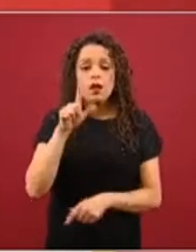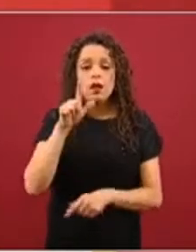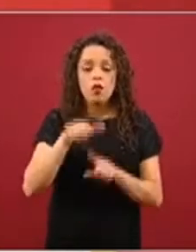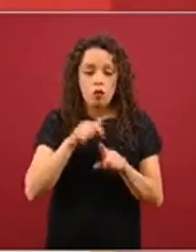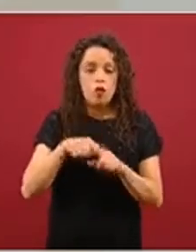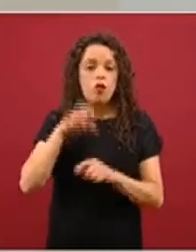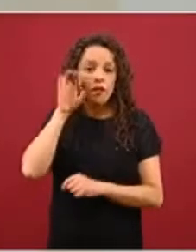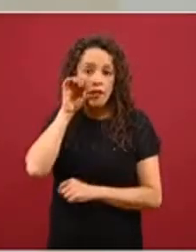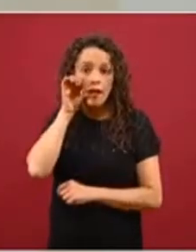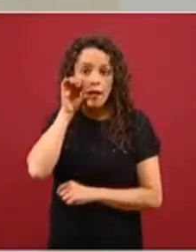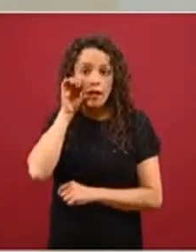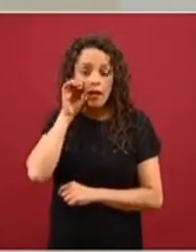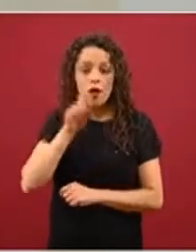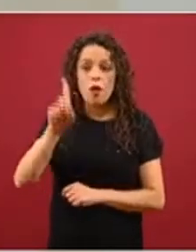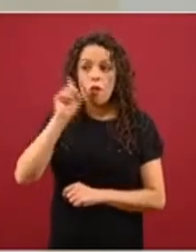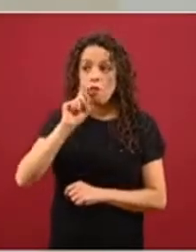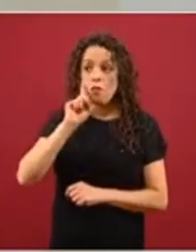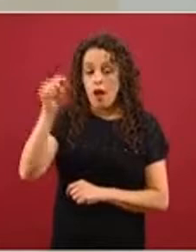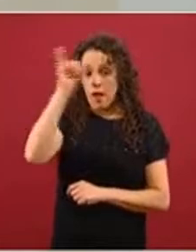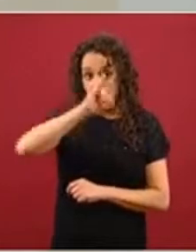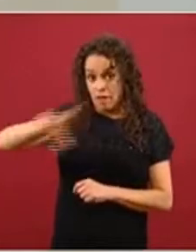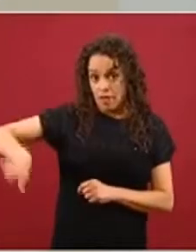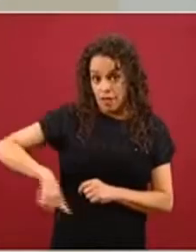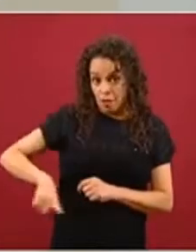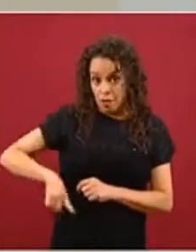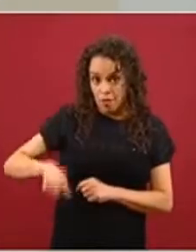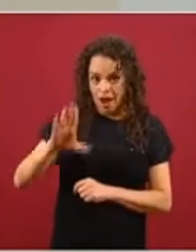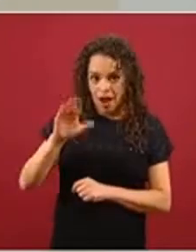de México ha sido extremadamente cuidadosa